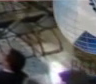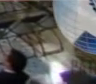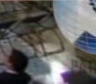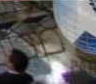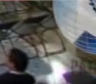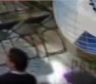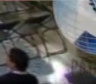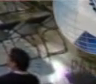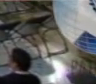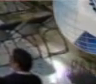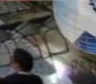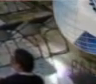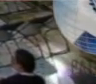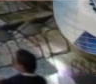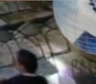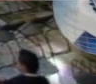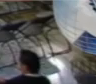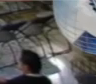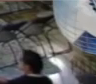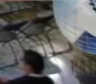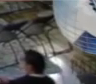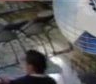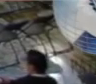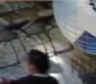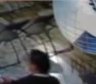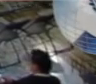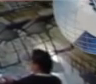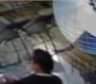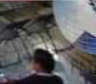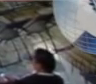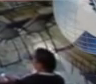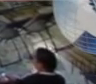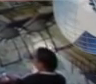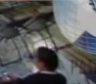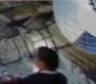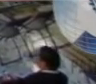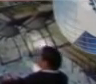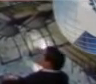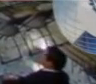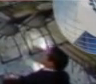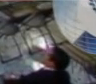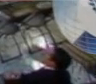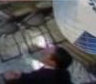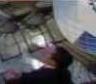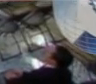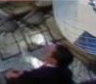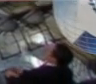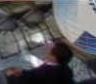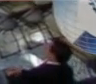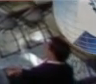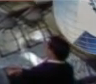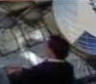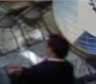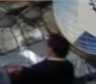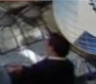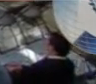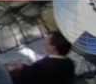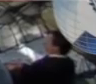muy importante porque vamos a dar a conocer